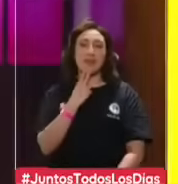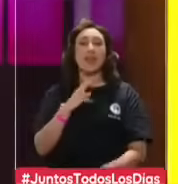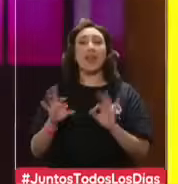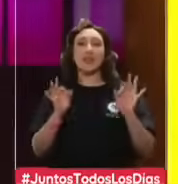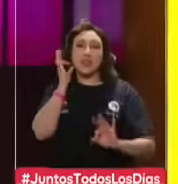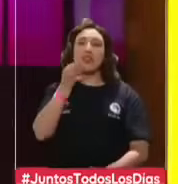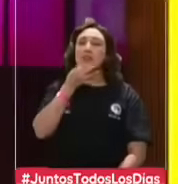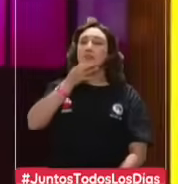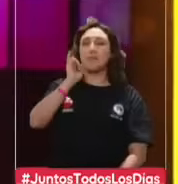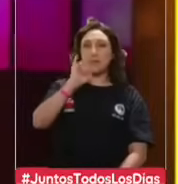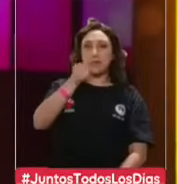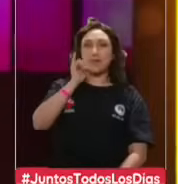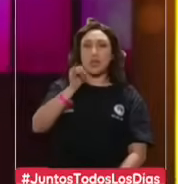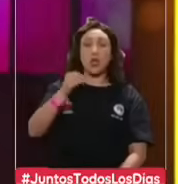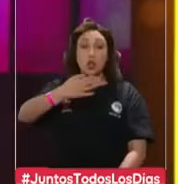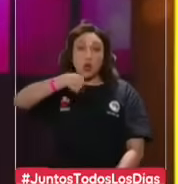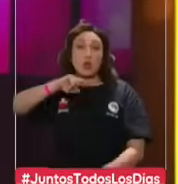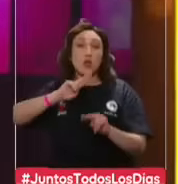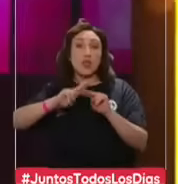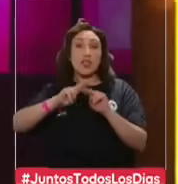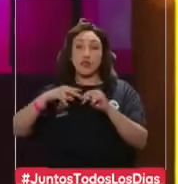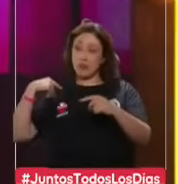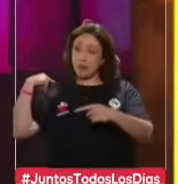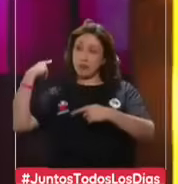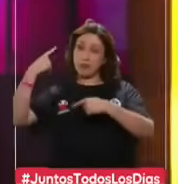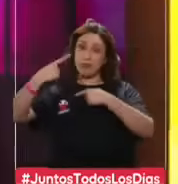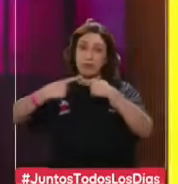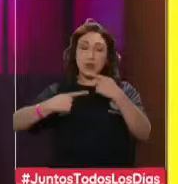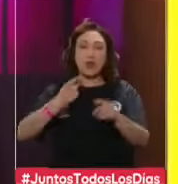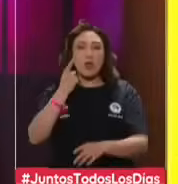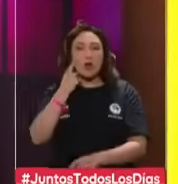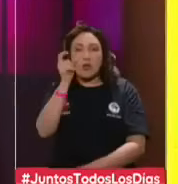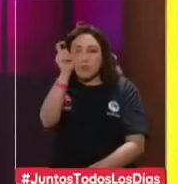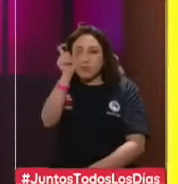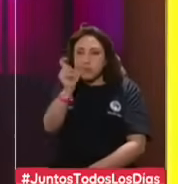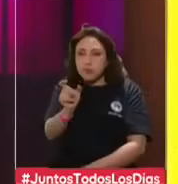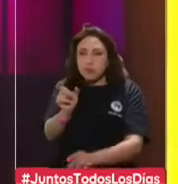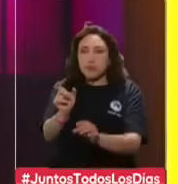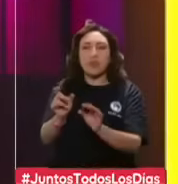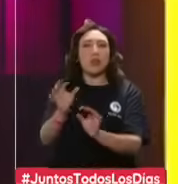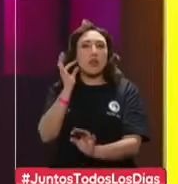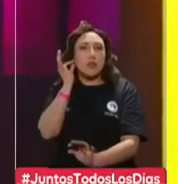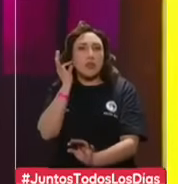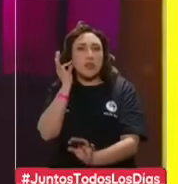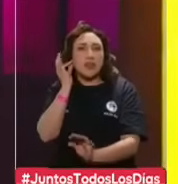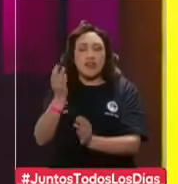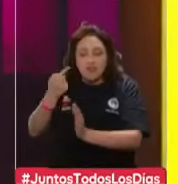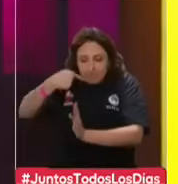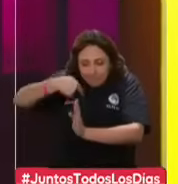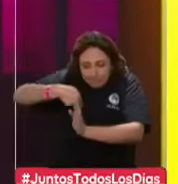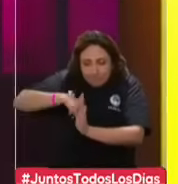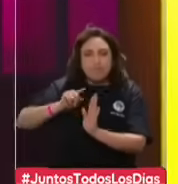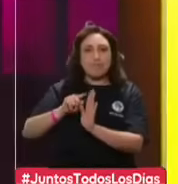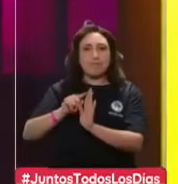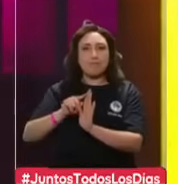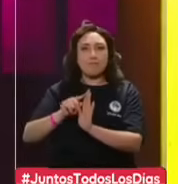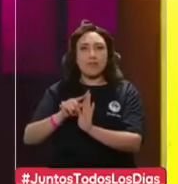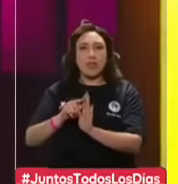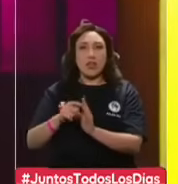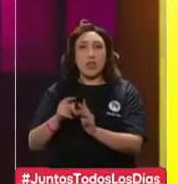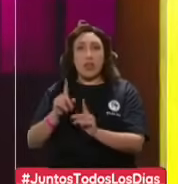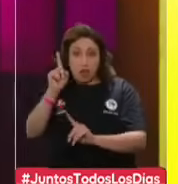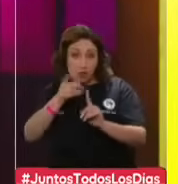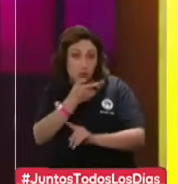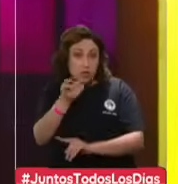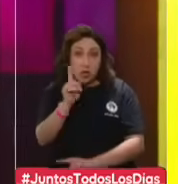Es por eso que nosotros preparamos una historia, para conocer la mujer que está detrás de Lady García, porque muchos de ustedes no